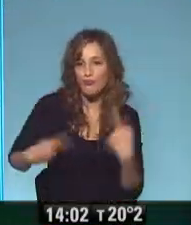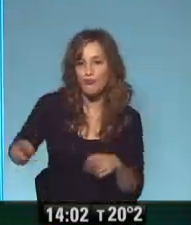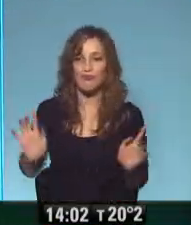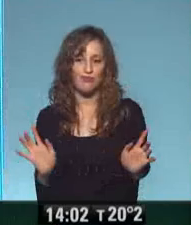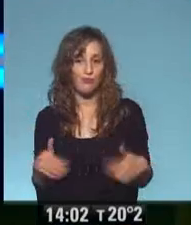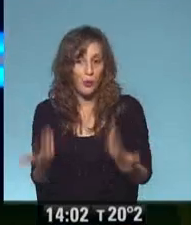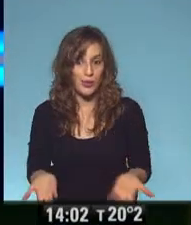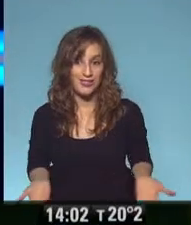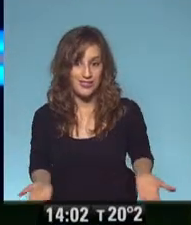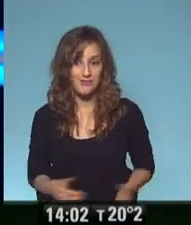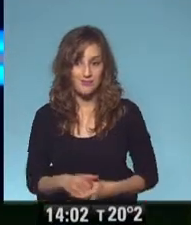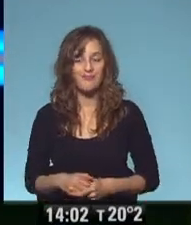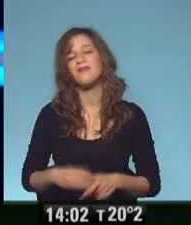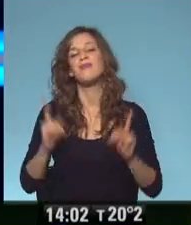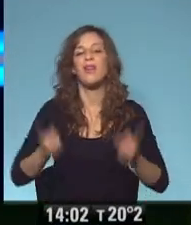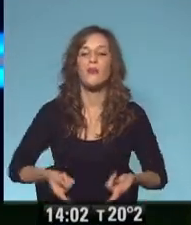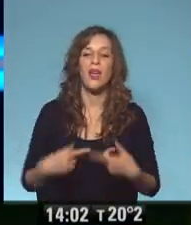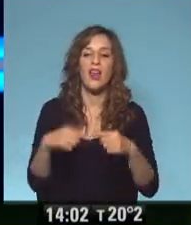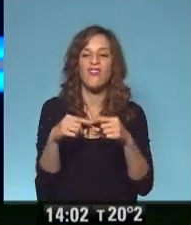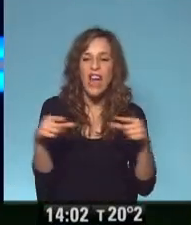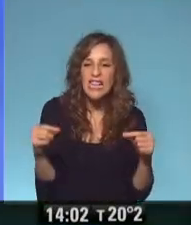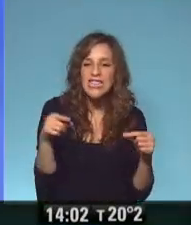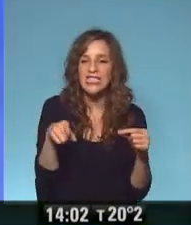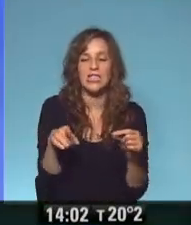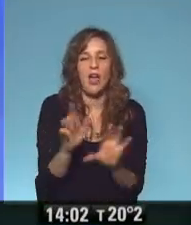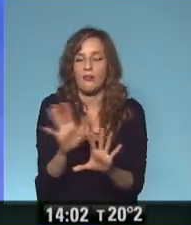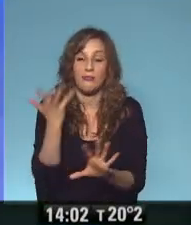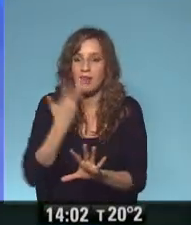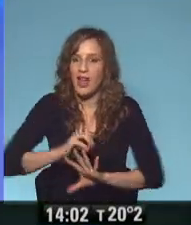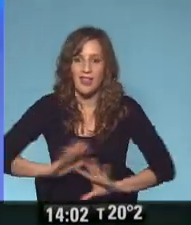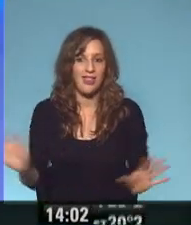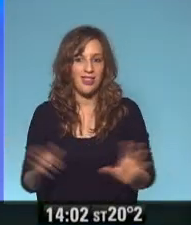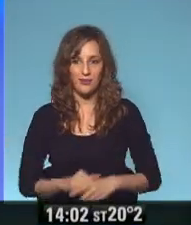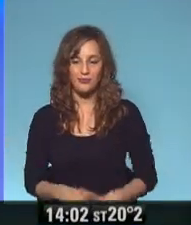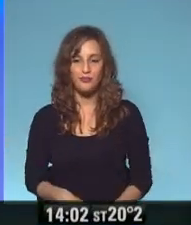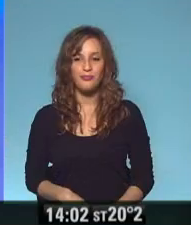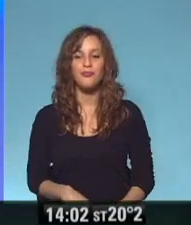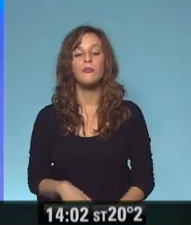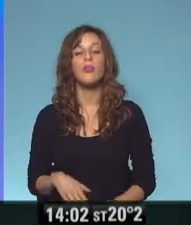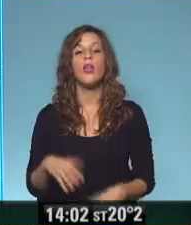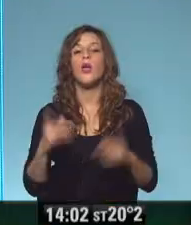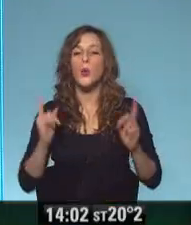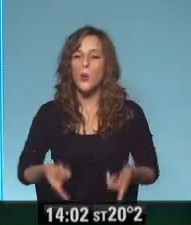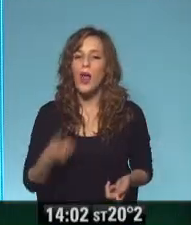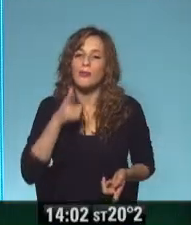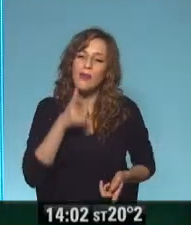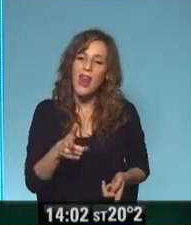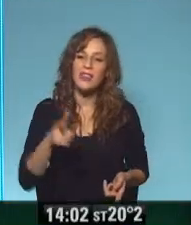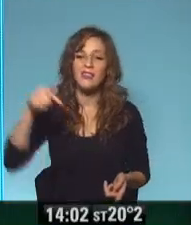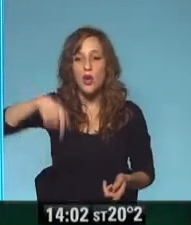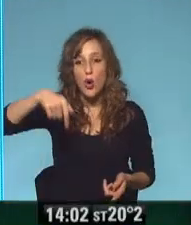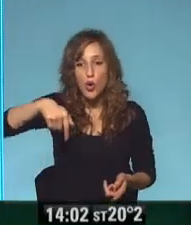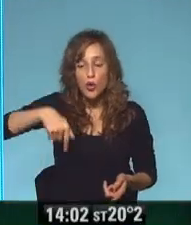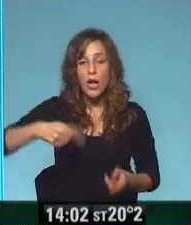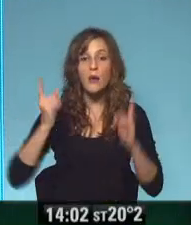de torta, una vainilla. ¿Cómo gustan las vainillas? Sí. Cuando Nuria lea el cuento. Igual, ¿sabes que me parece que hoy Nuria... ¿No está